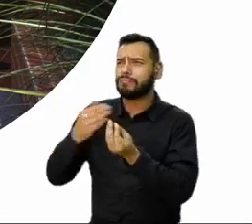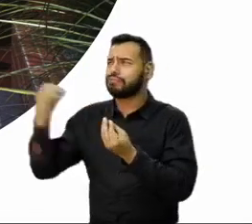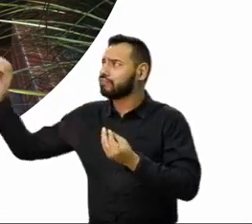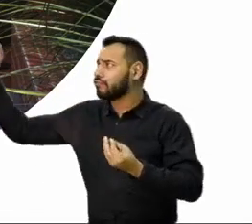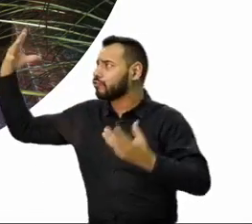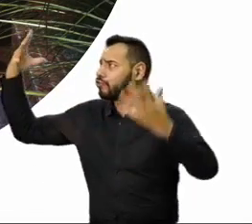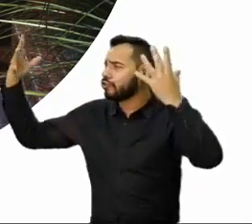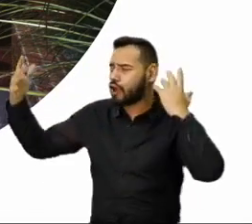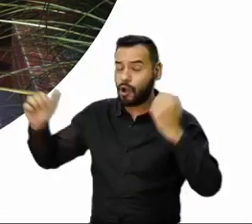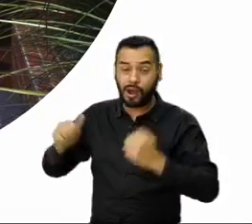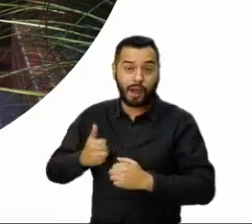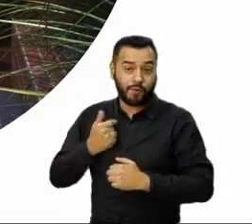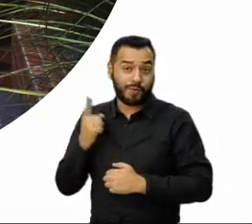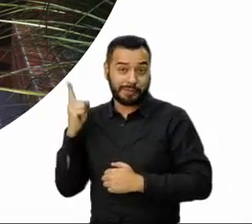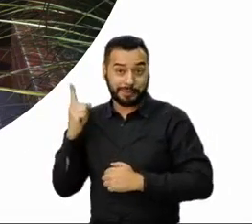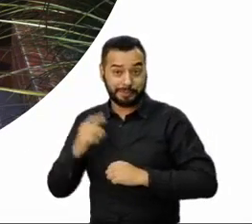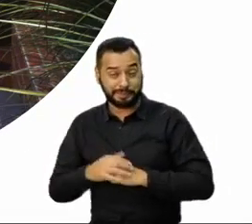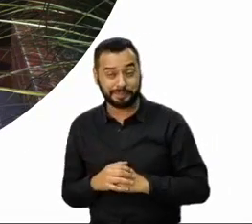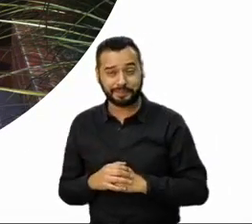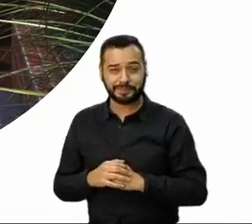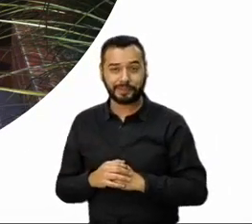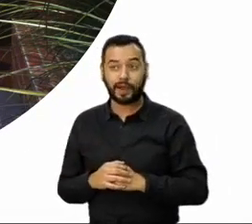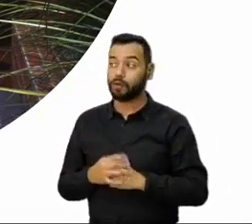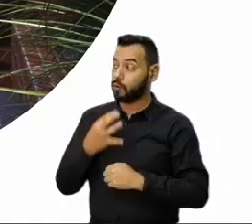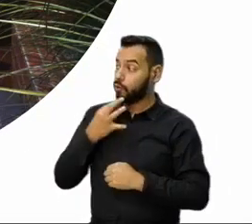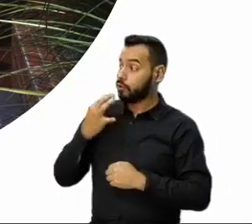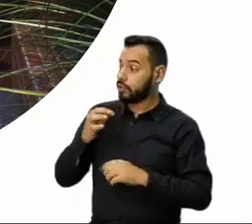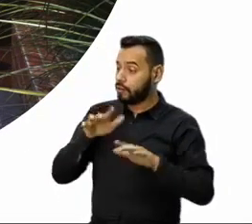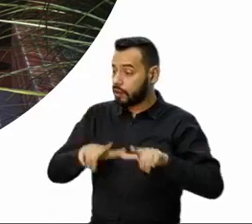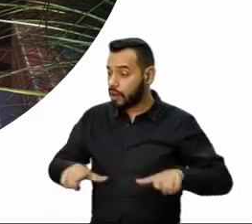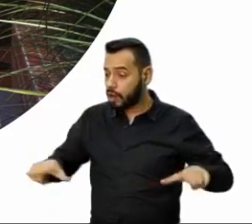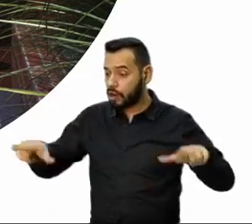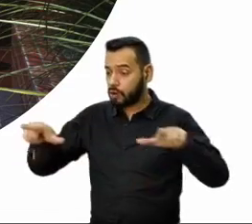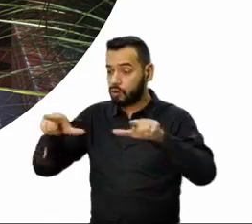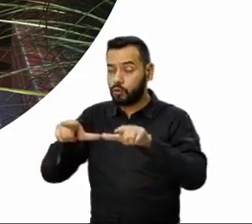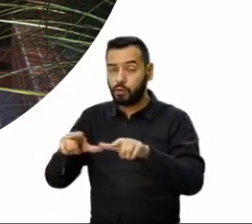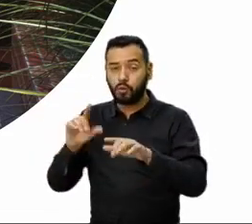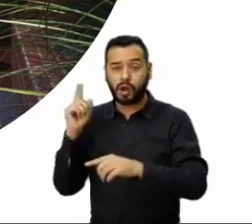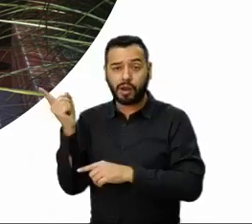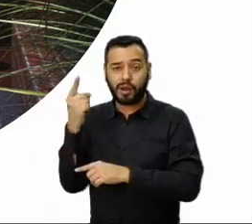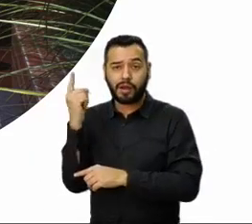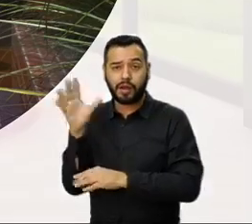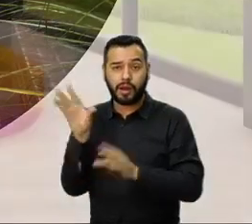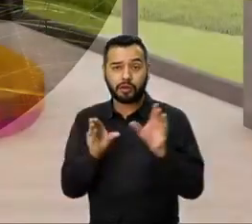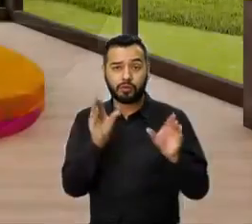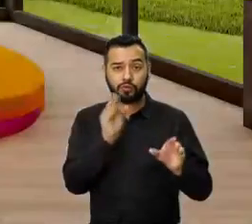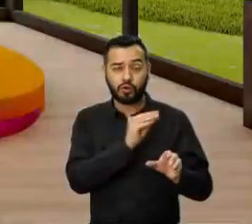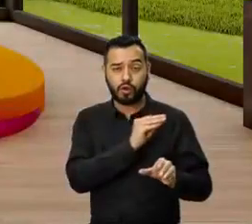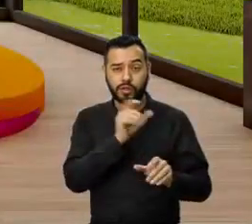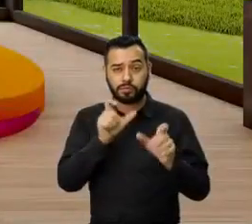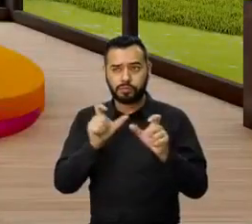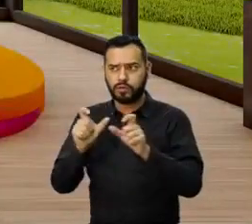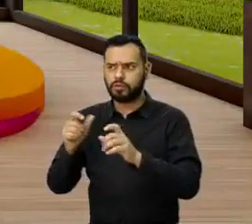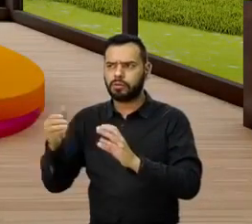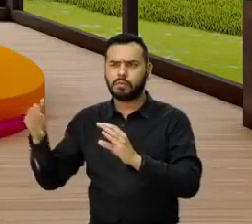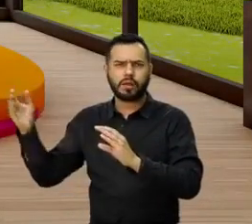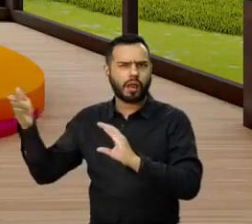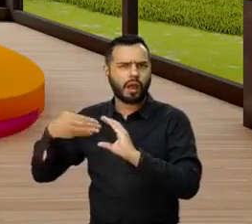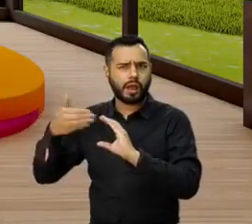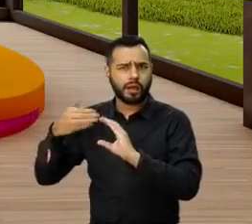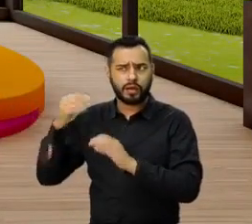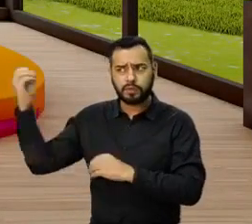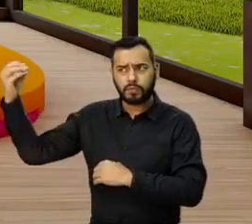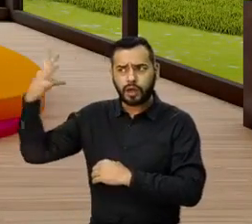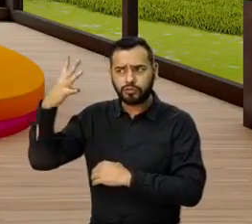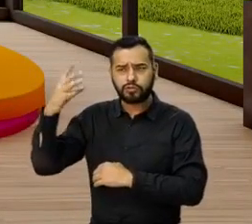para que la puedan también aprovechar bueno de verdad que estas zonas comunes están geniales son mucho más con este clima se solecito